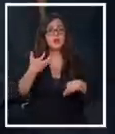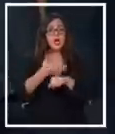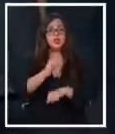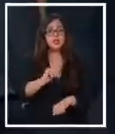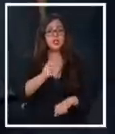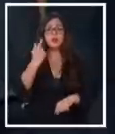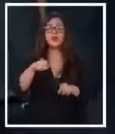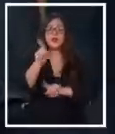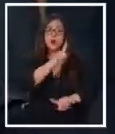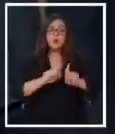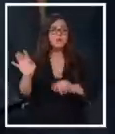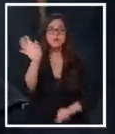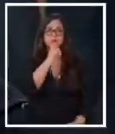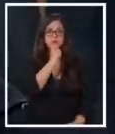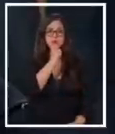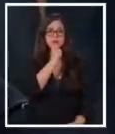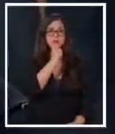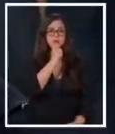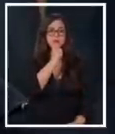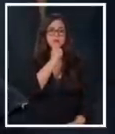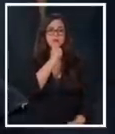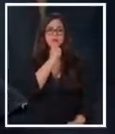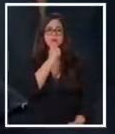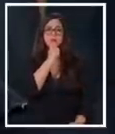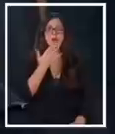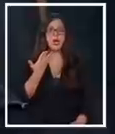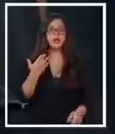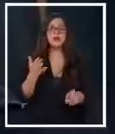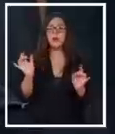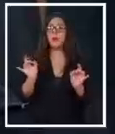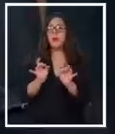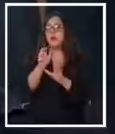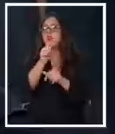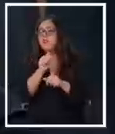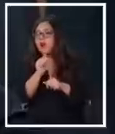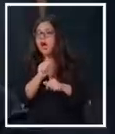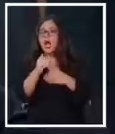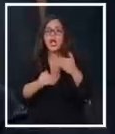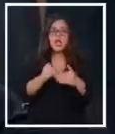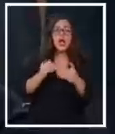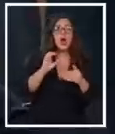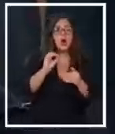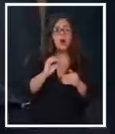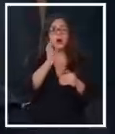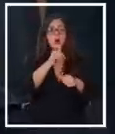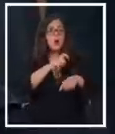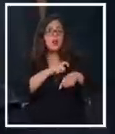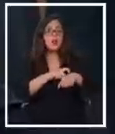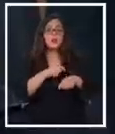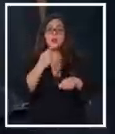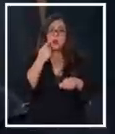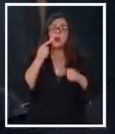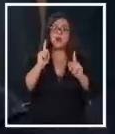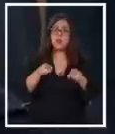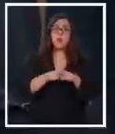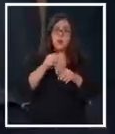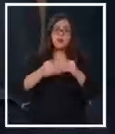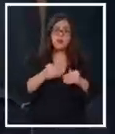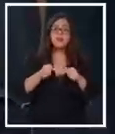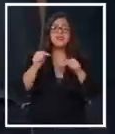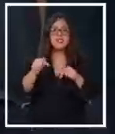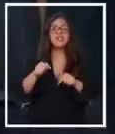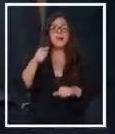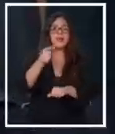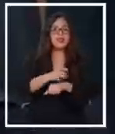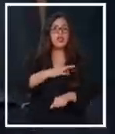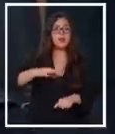no hay excusas para que nos estamos instalando o que llevamos muy poco tiempo sino que tenemos que sacar las cosas adelante y es el mandato que tiene nuestro